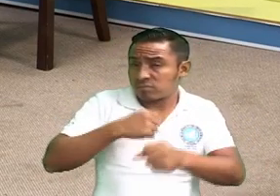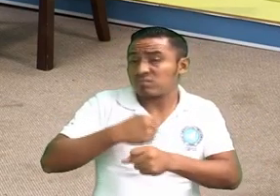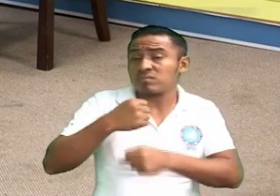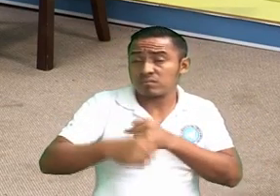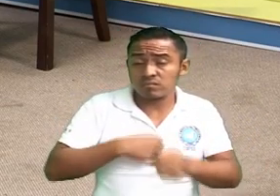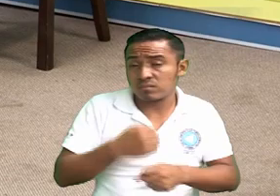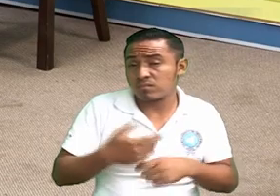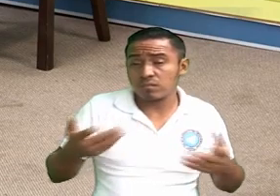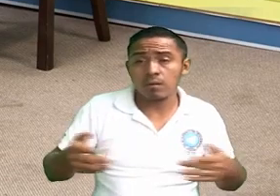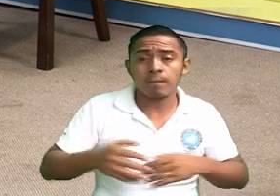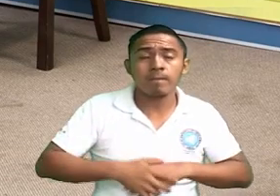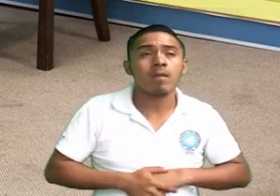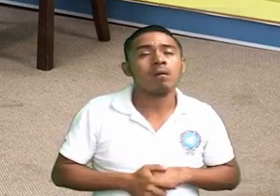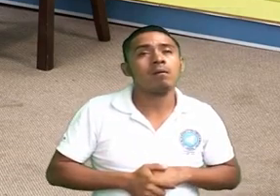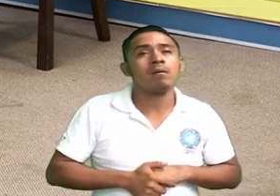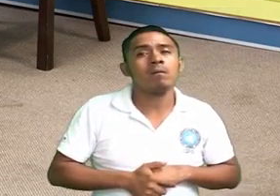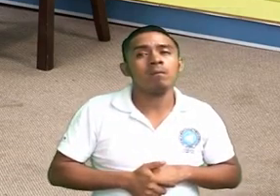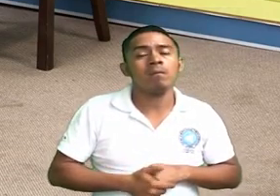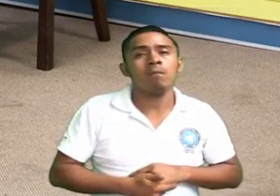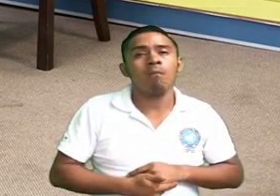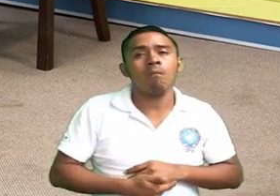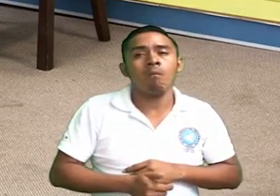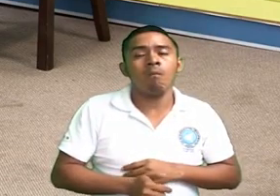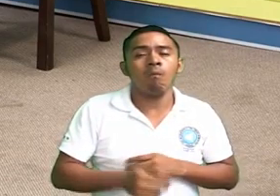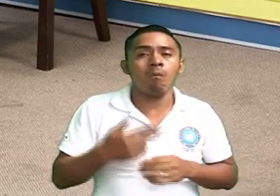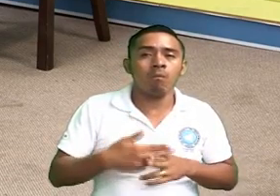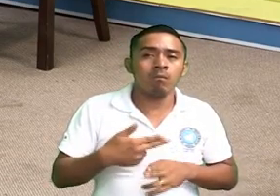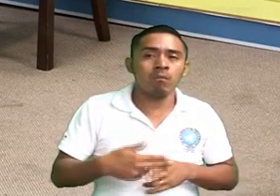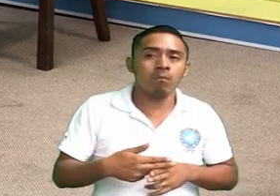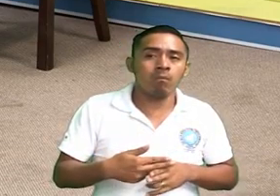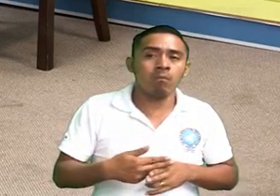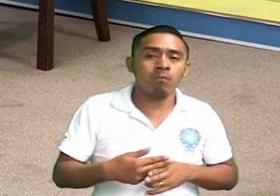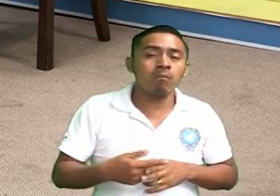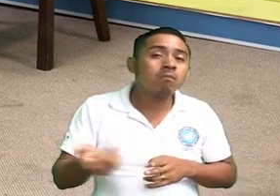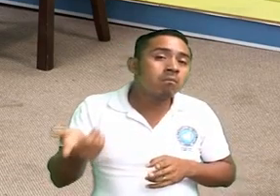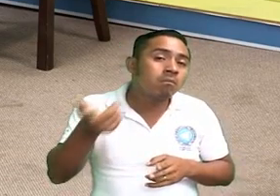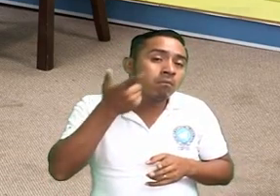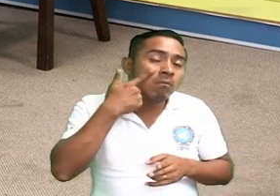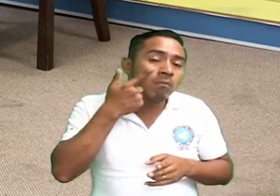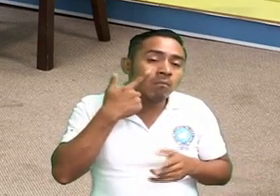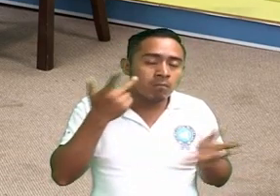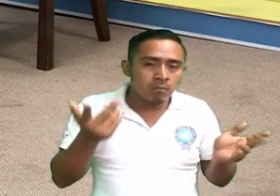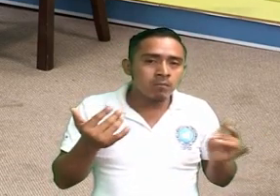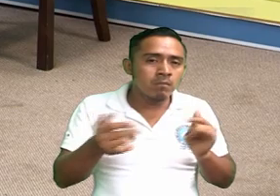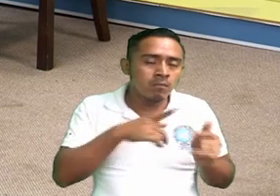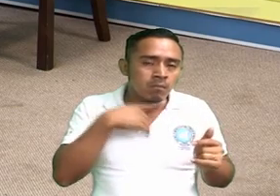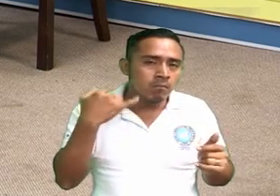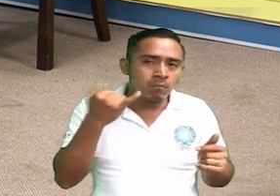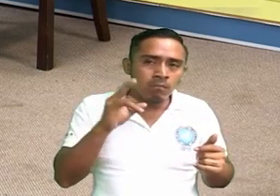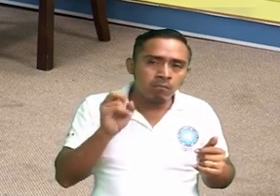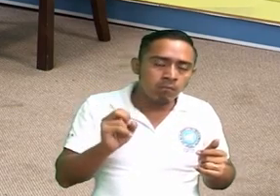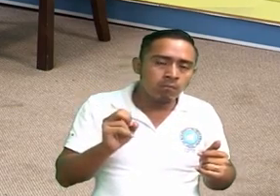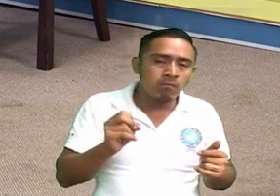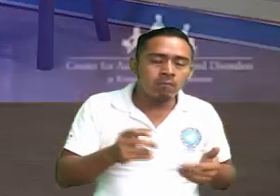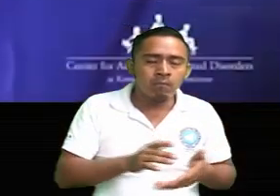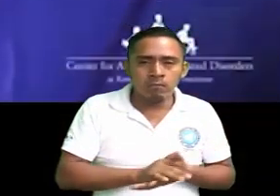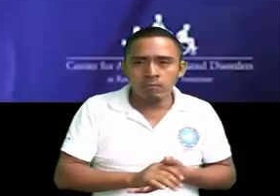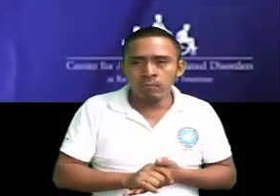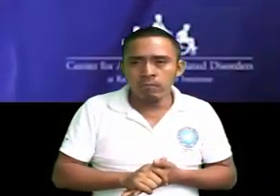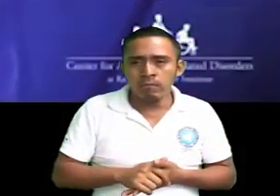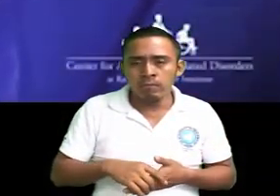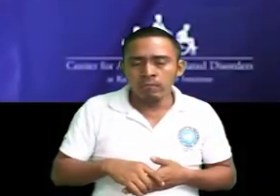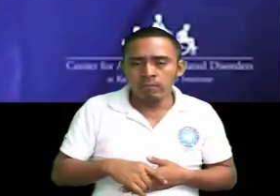mi hijo, el tío, también habló a las hasta los 3 años hasta casi. Hasta los 3, 4 años. ¿Que es algo hereditario